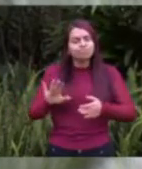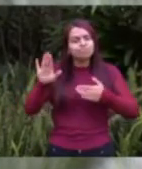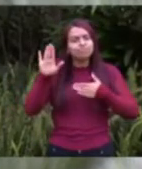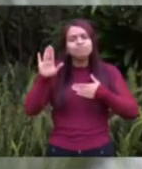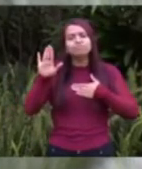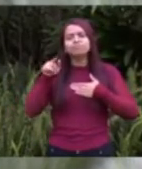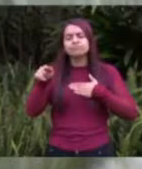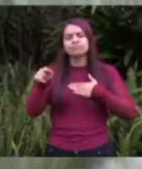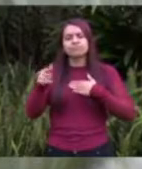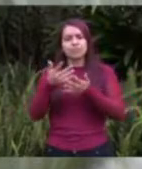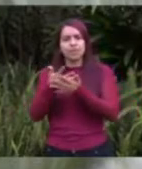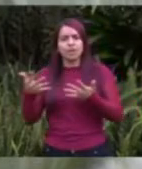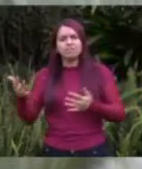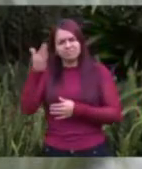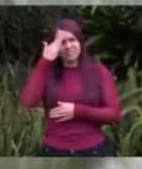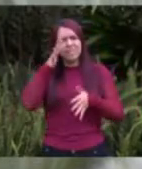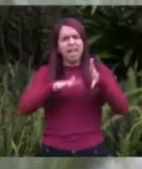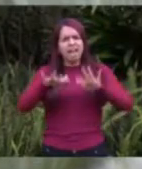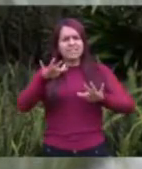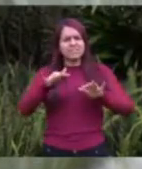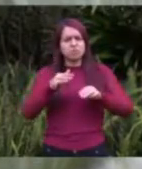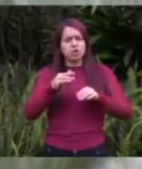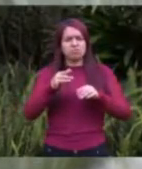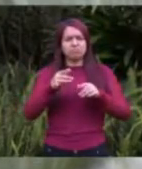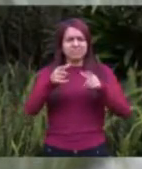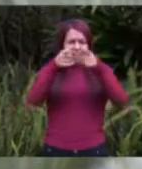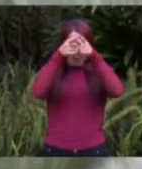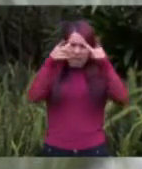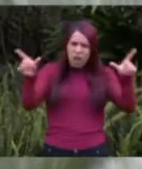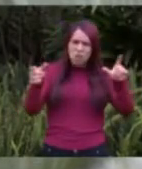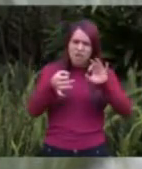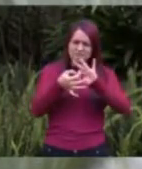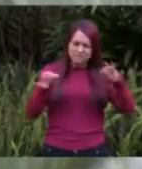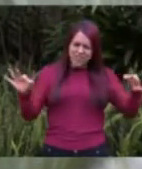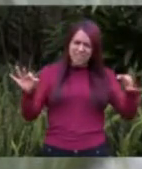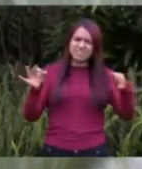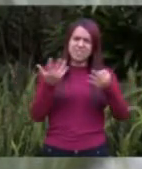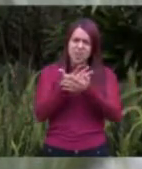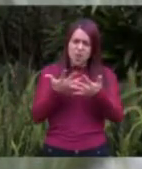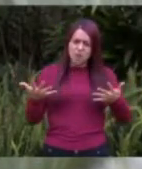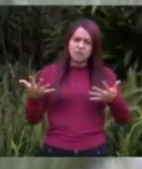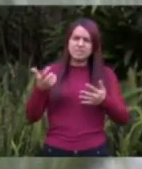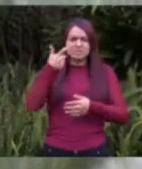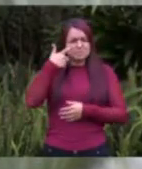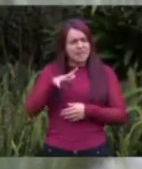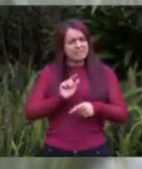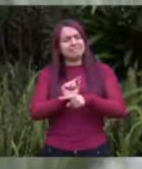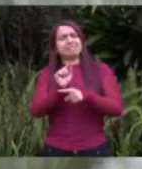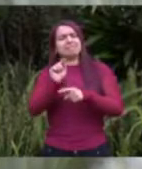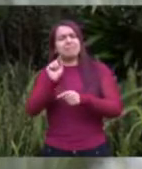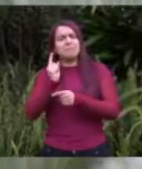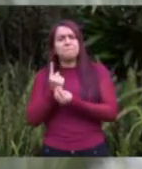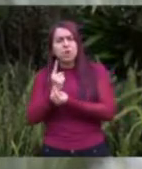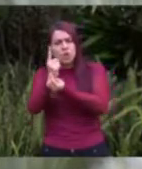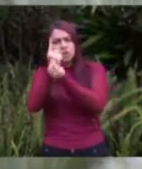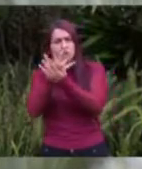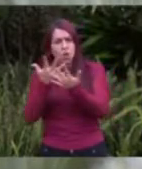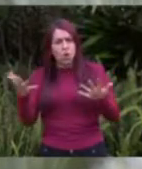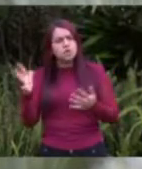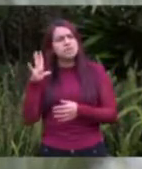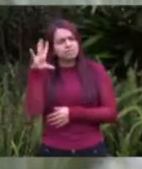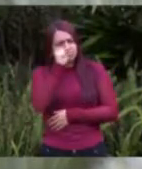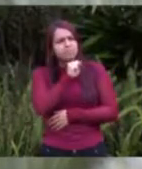a ese lenguaje o esas dinámicas bélicas, prosaicas del debate político que muchas veces han querido